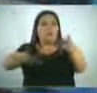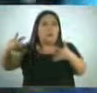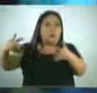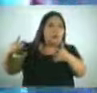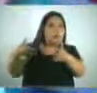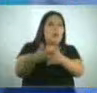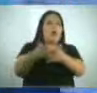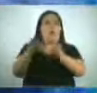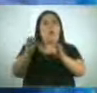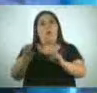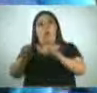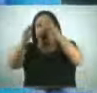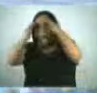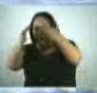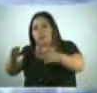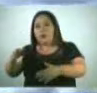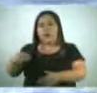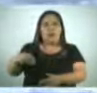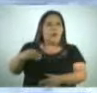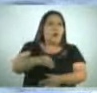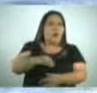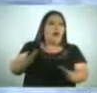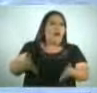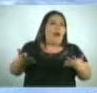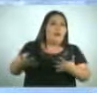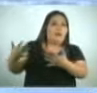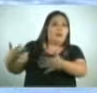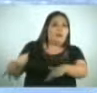o atenciones médicas en actividades